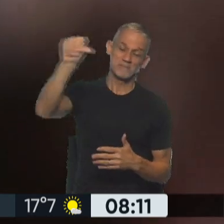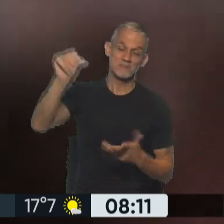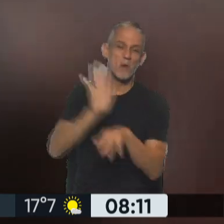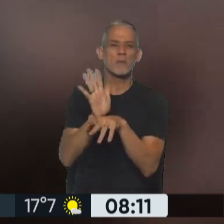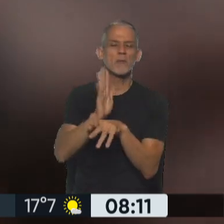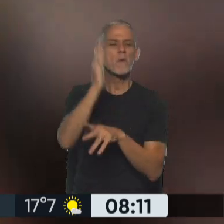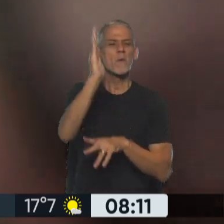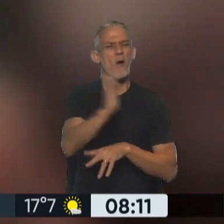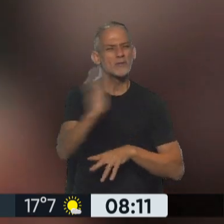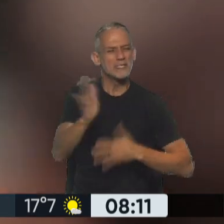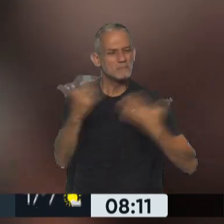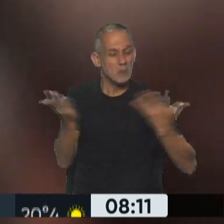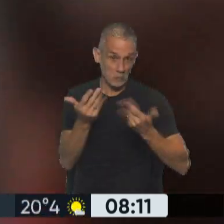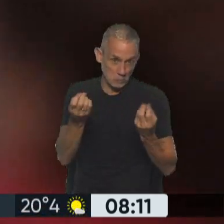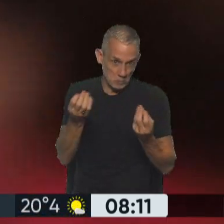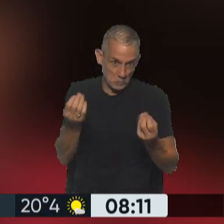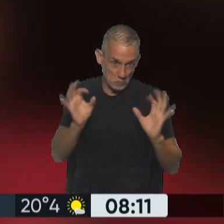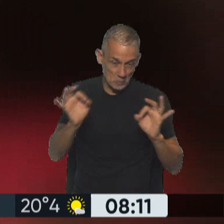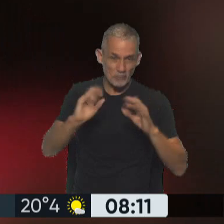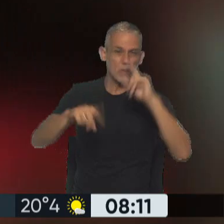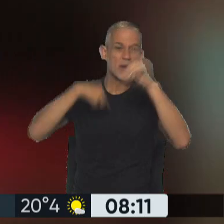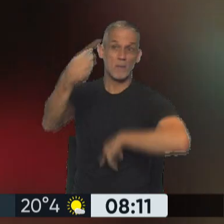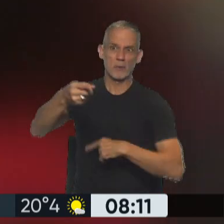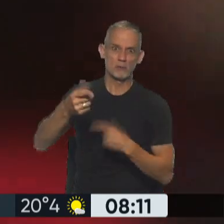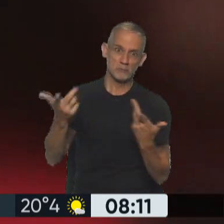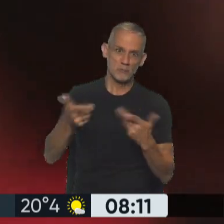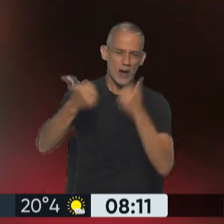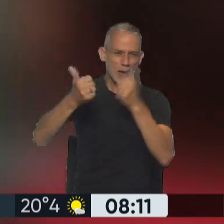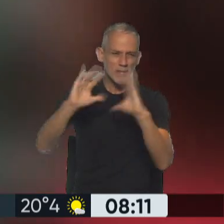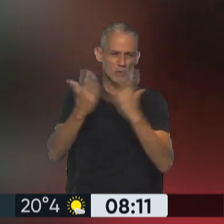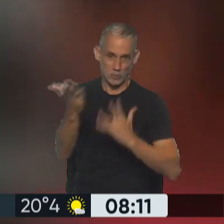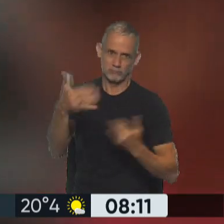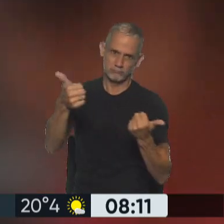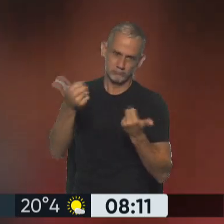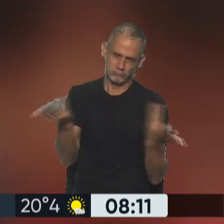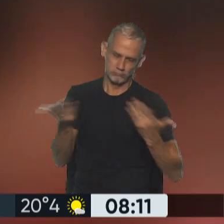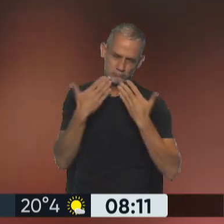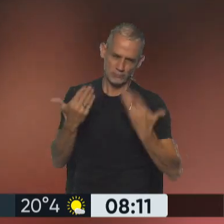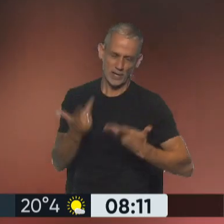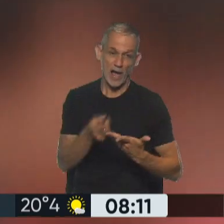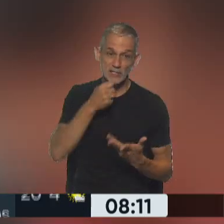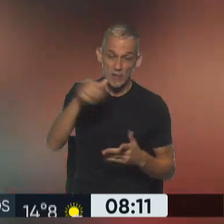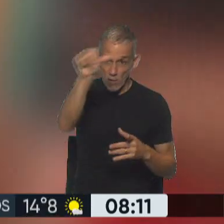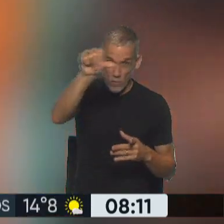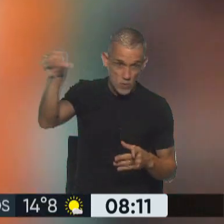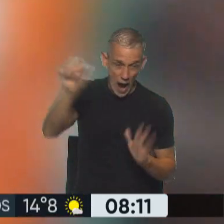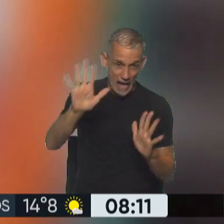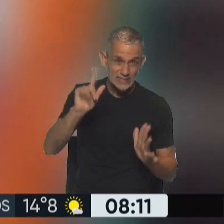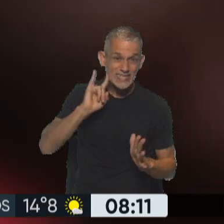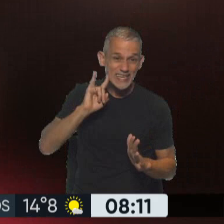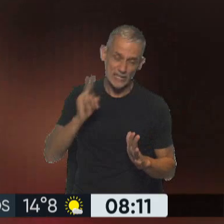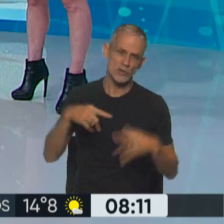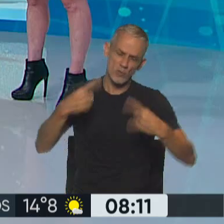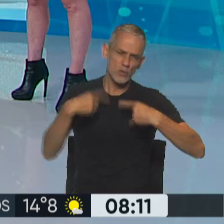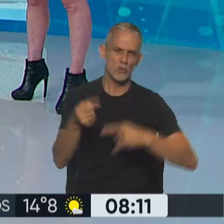un bautismo Bienvenido sea eh para la próxima para los próximos campeonatos que tengamos por favor si eso sirve vamos todos con el